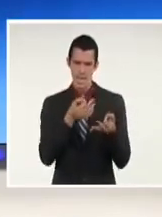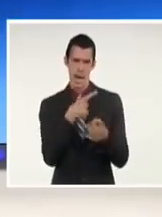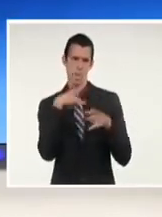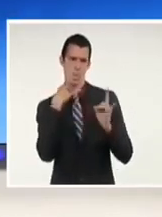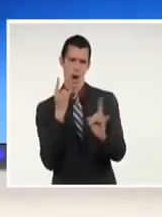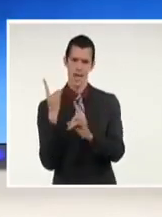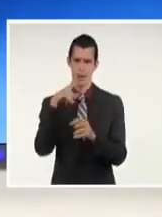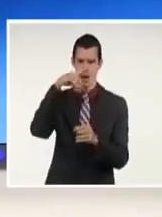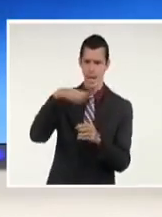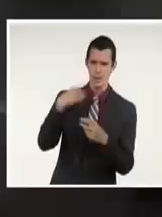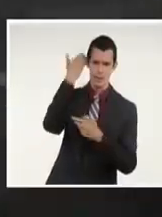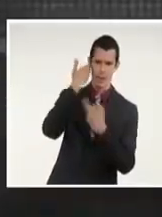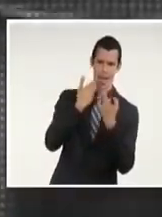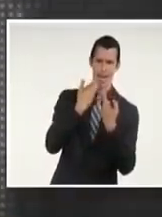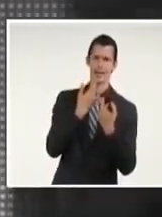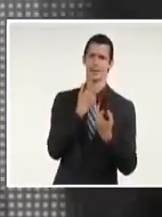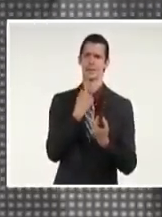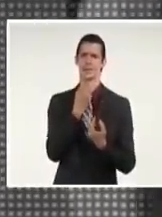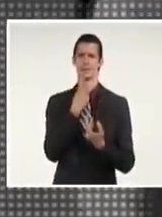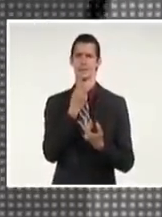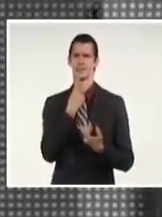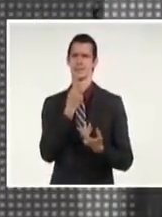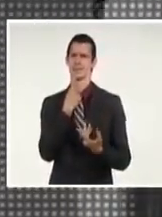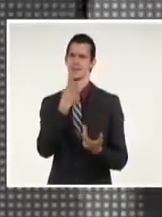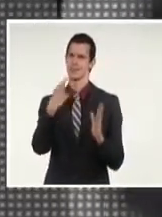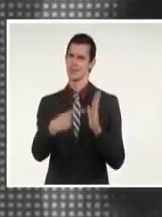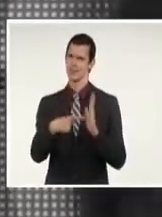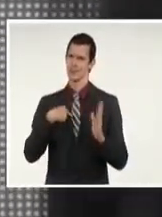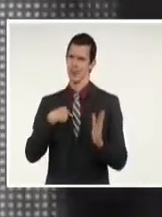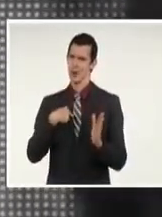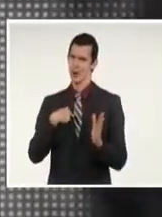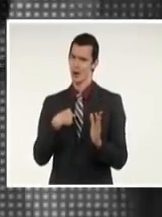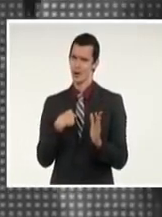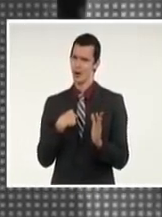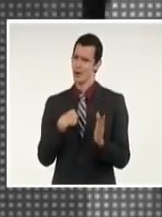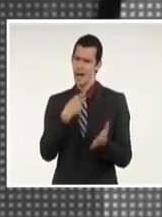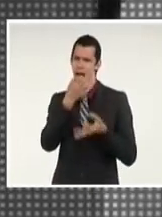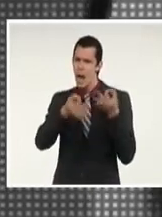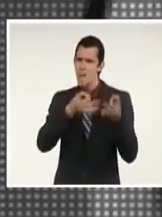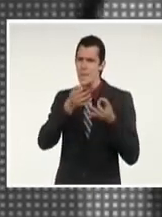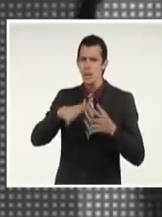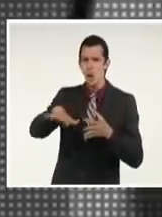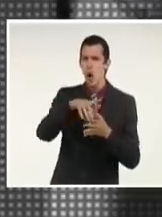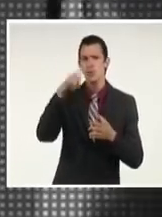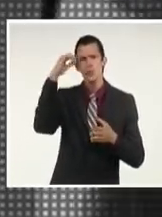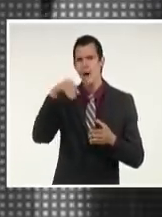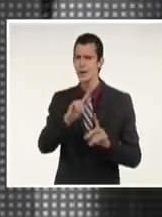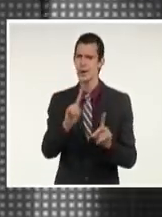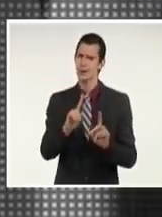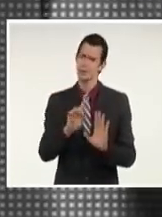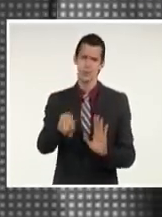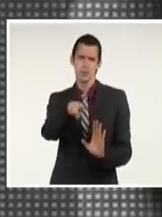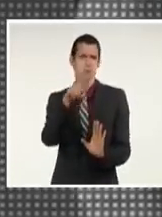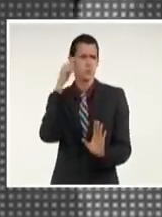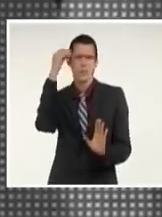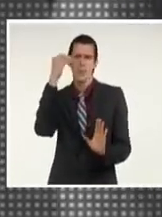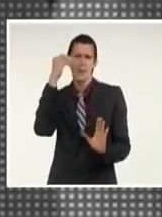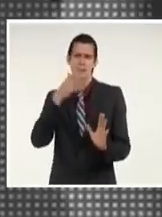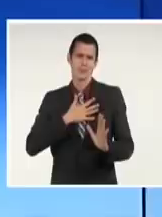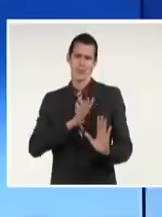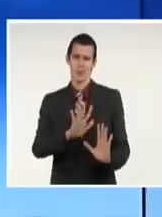fin. No seré yo, como de costumbre, quien diga la última palabra. Lo dejo, como siempre, amigo televidente, a su consideración. Vale la pena que